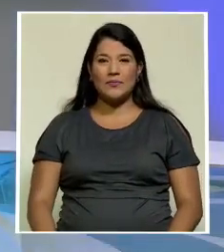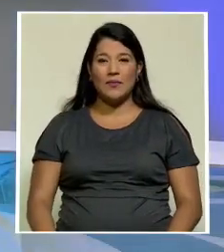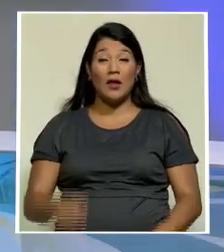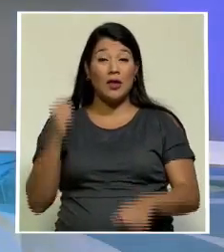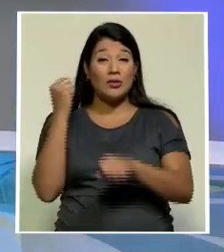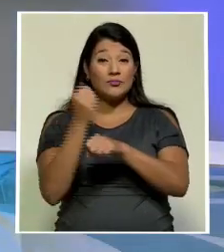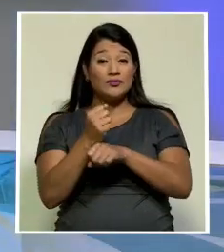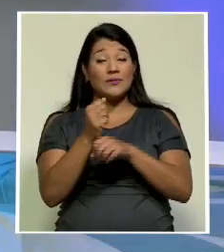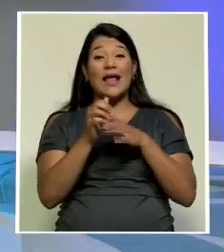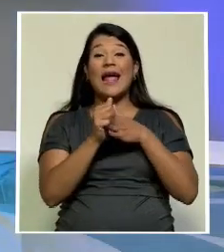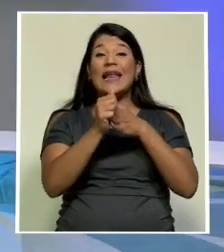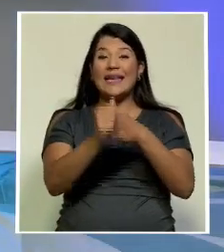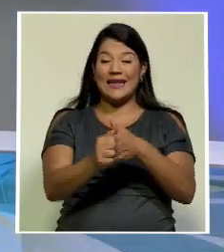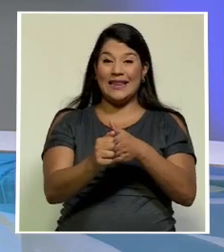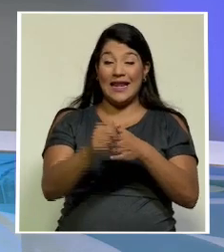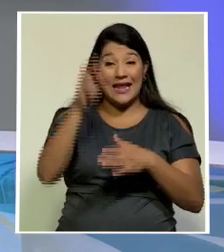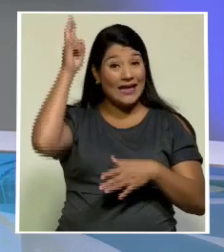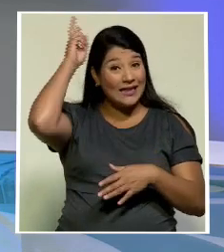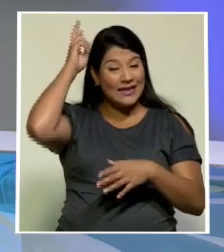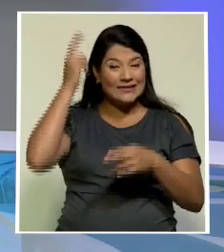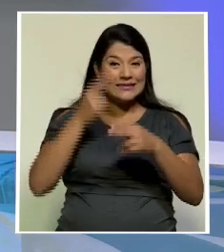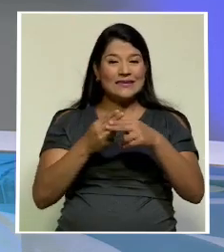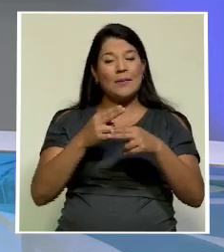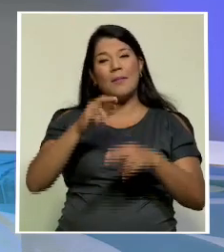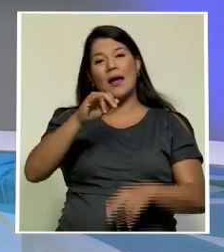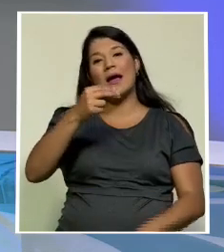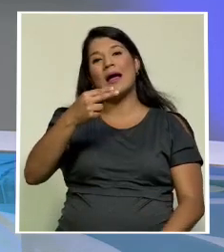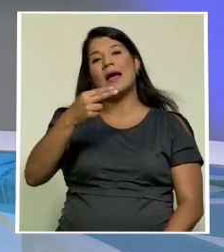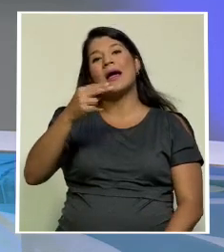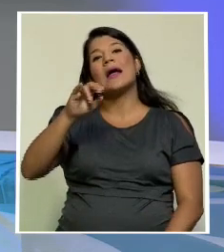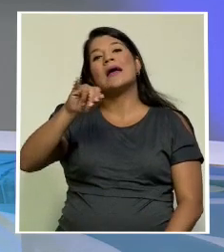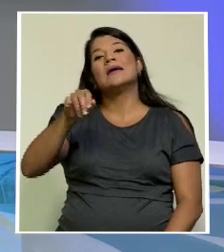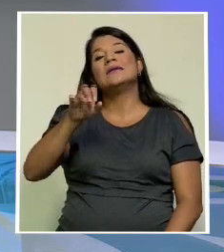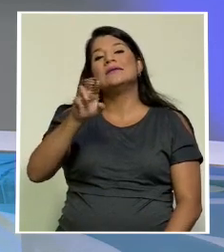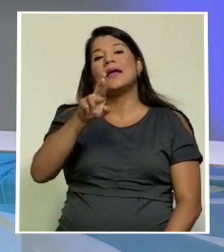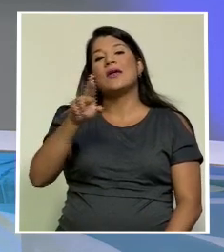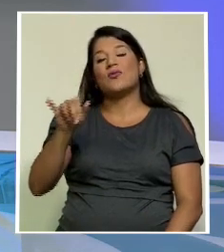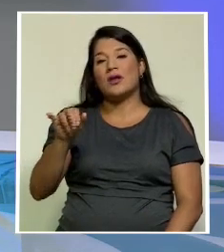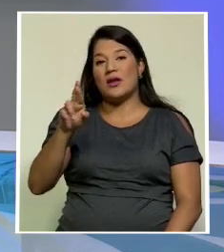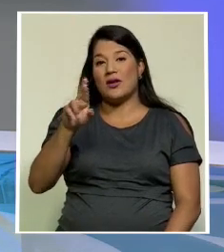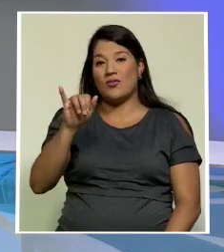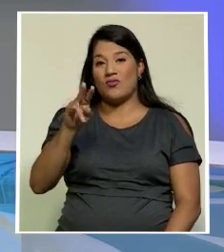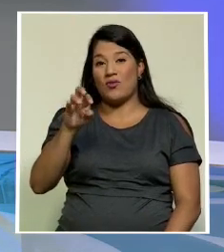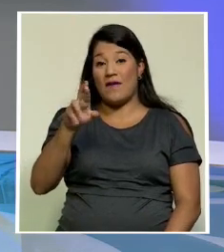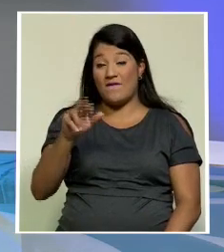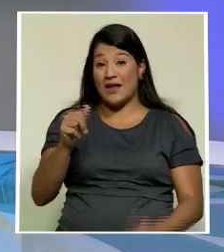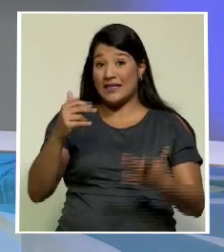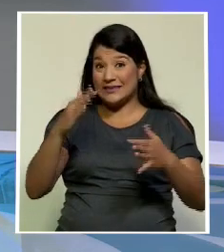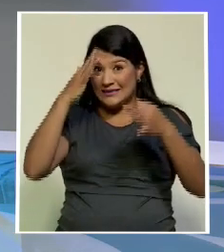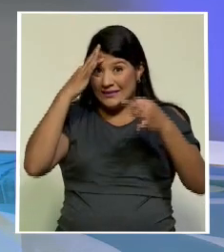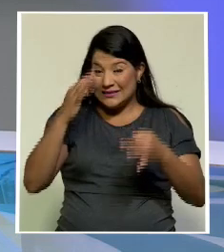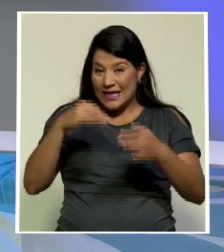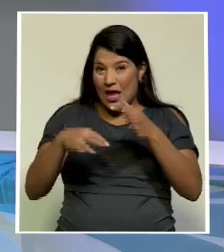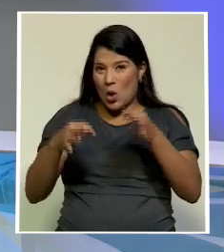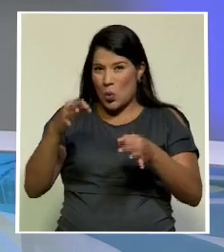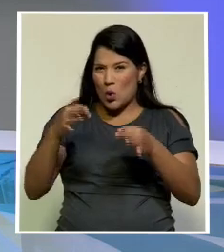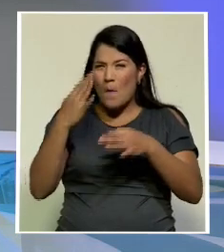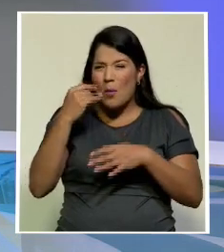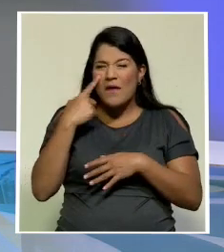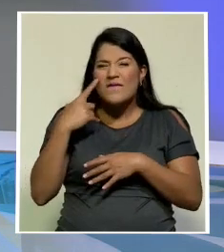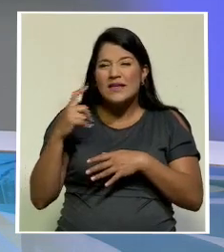líder indígena Jerry Rivera Rivera será juzgado en un juicio, así lo ordenó el Juzgado Penal de Buenos Aires a petición de la Fiscalía Adjunta